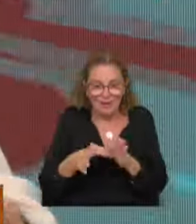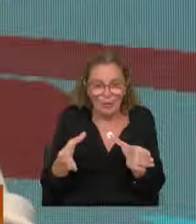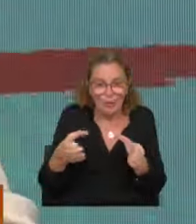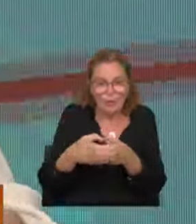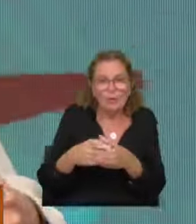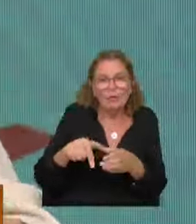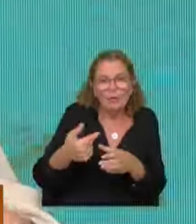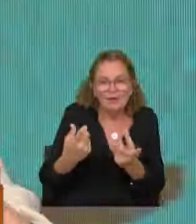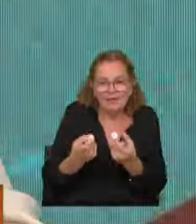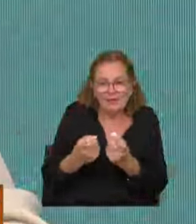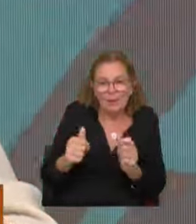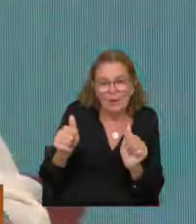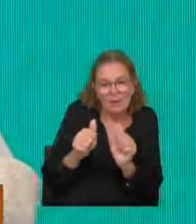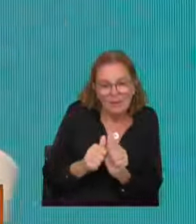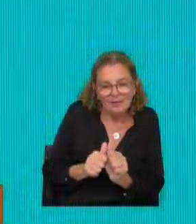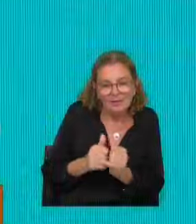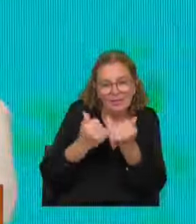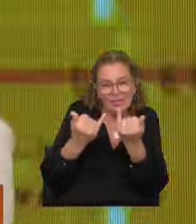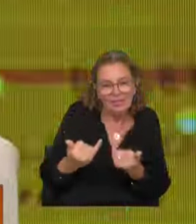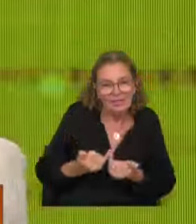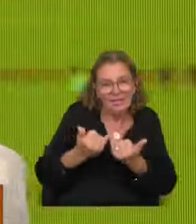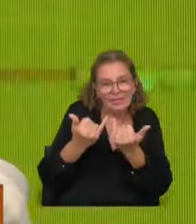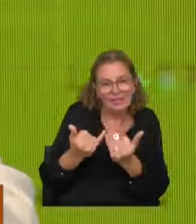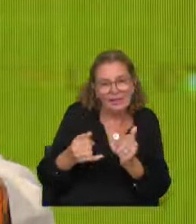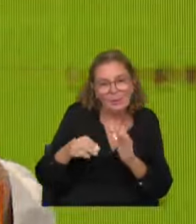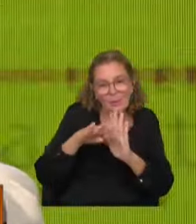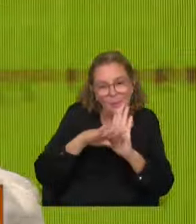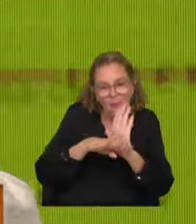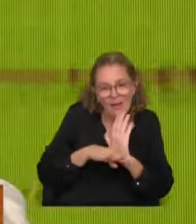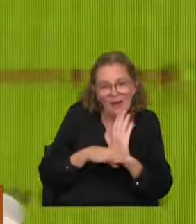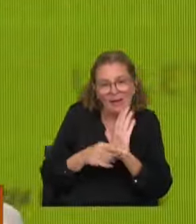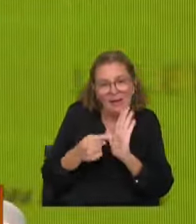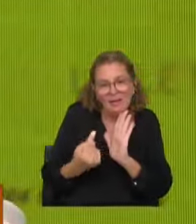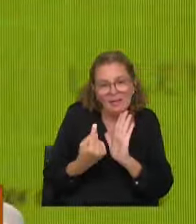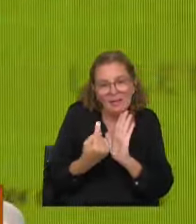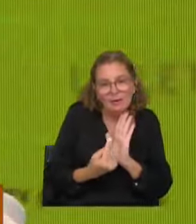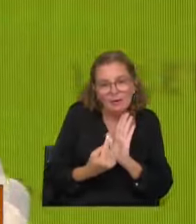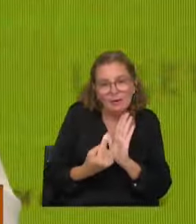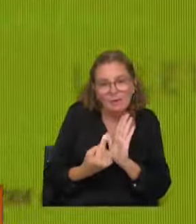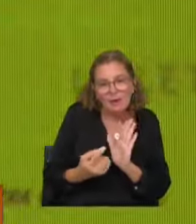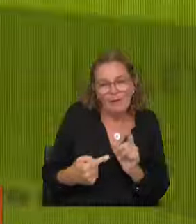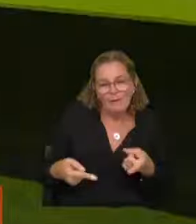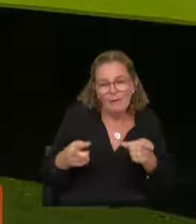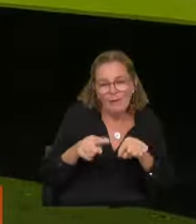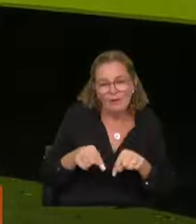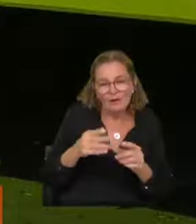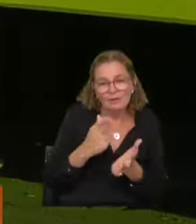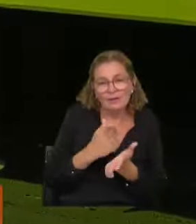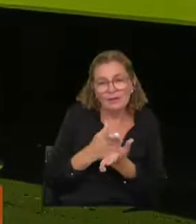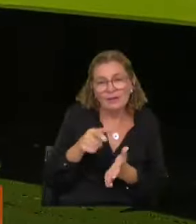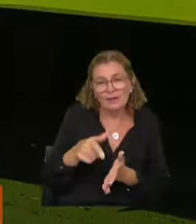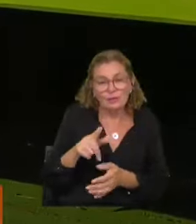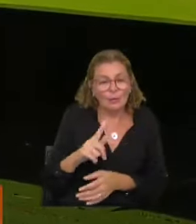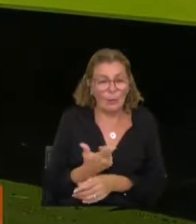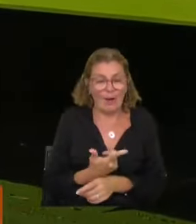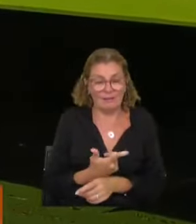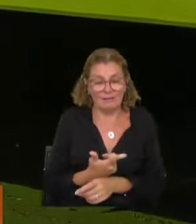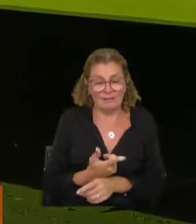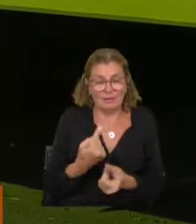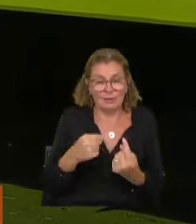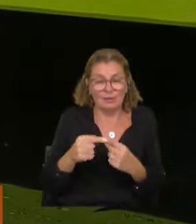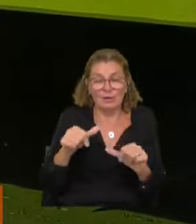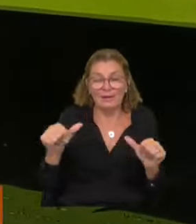acompañamiento día a día que genere un plan de atención individual para restituir derechos esto lamentablemente no hay entonces lo